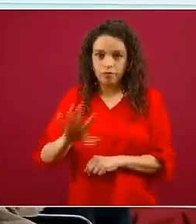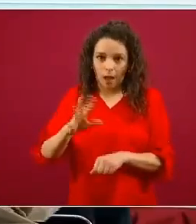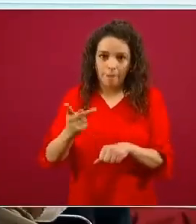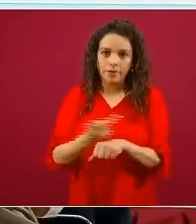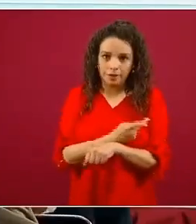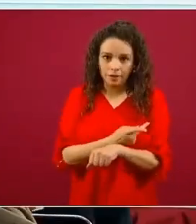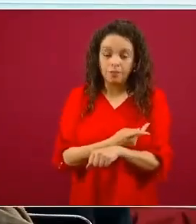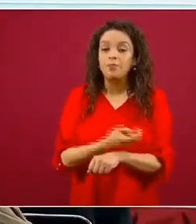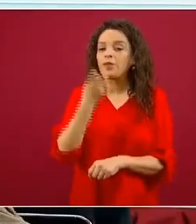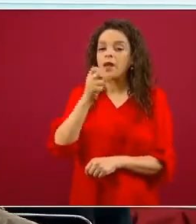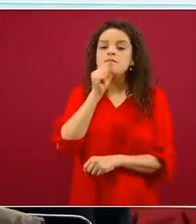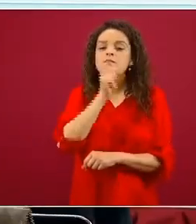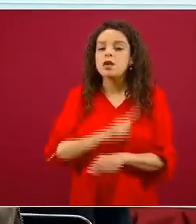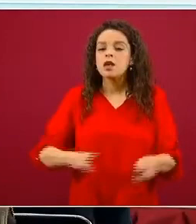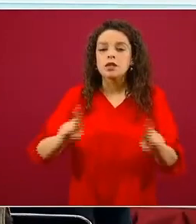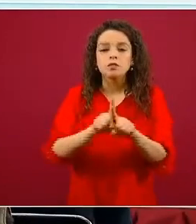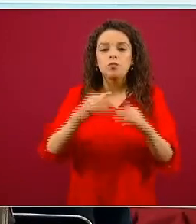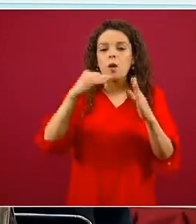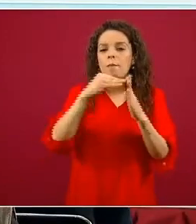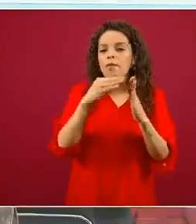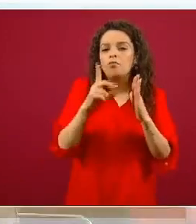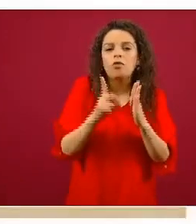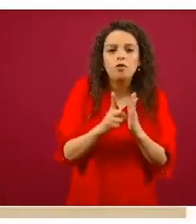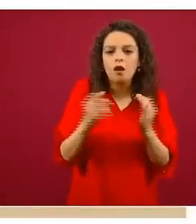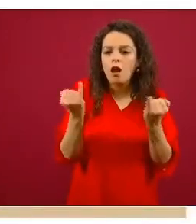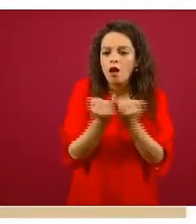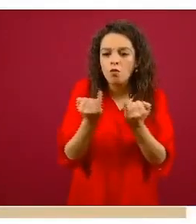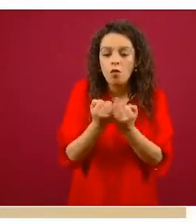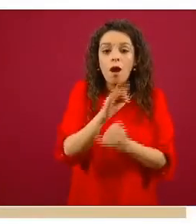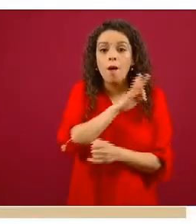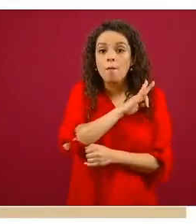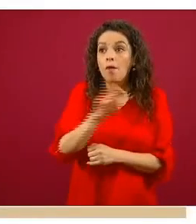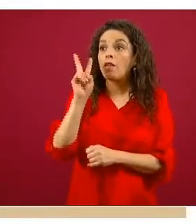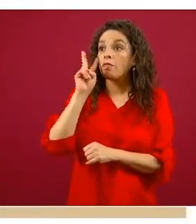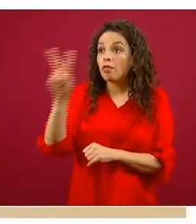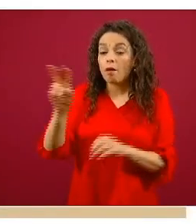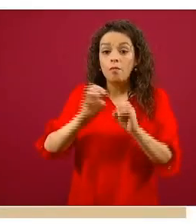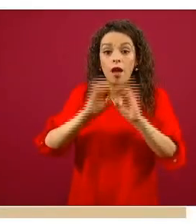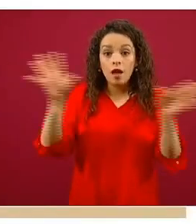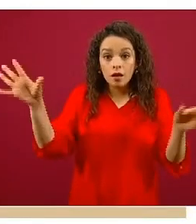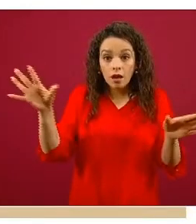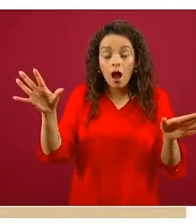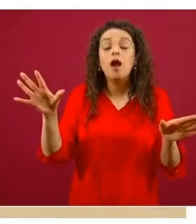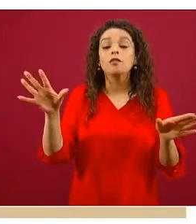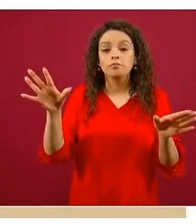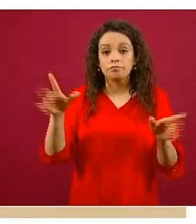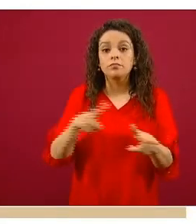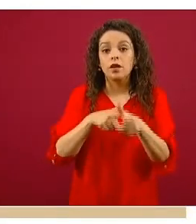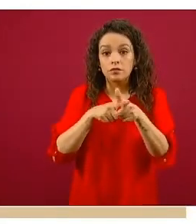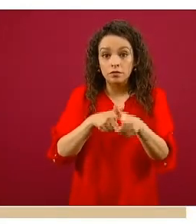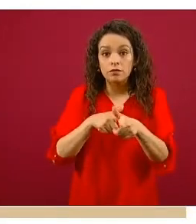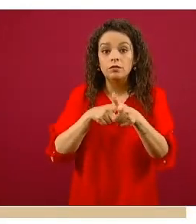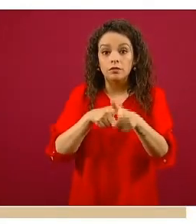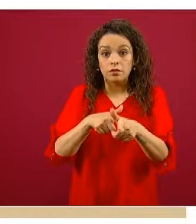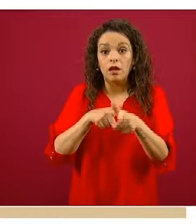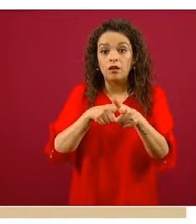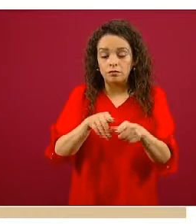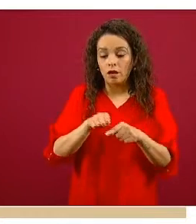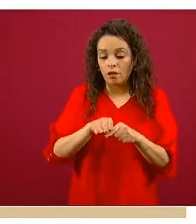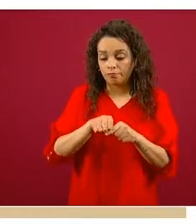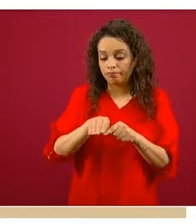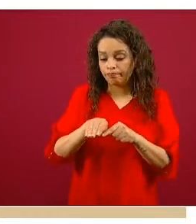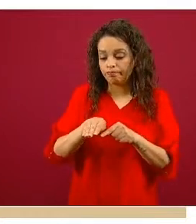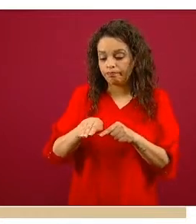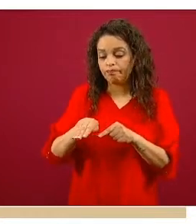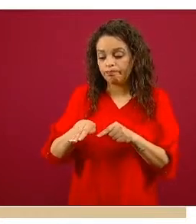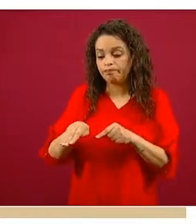metodología, y lo que hemos visto también es un descenso constante, sostenido, permanente en la